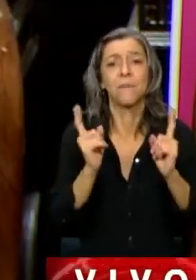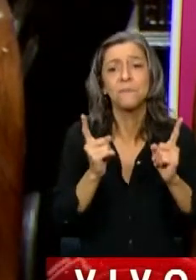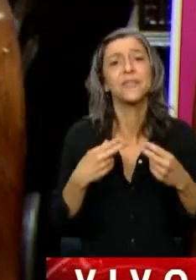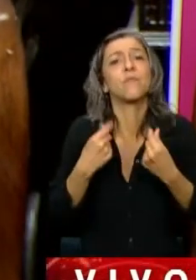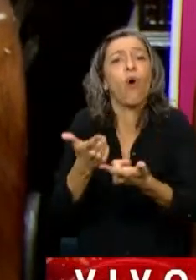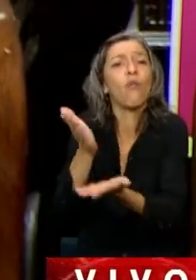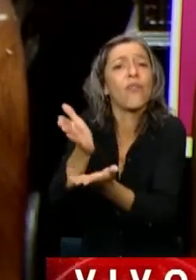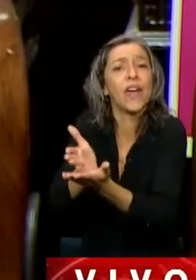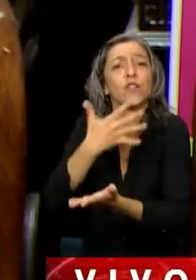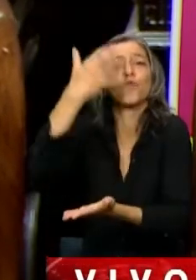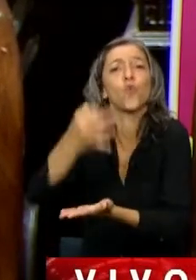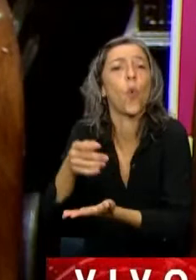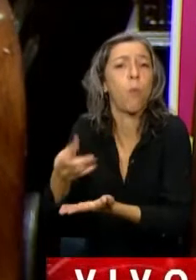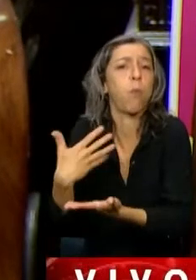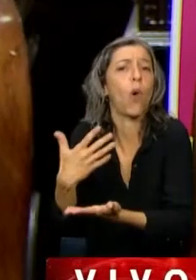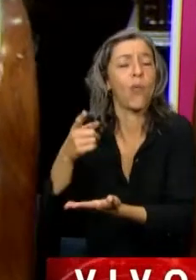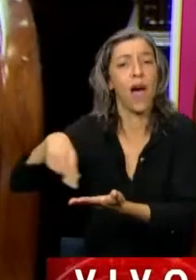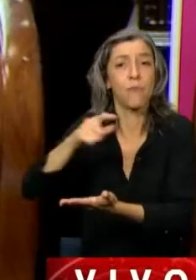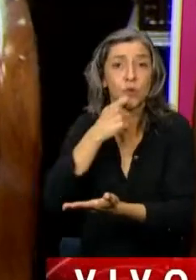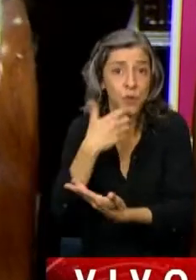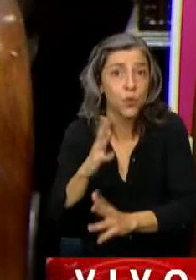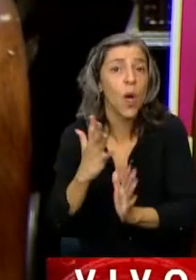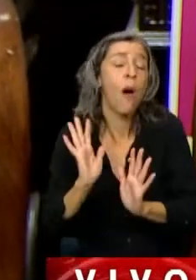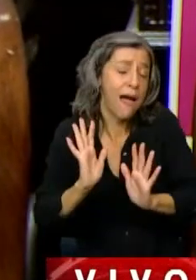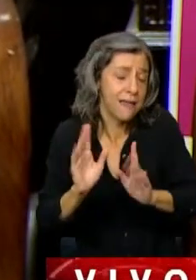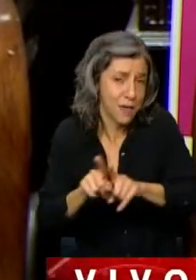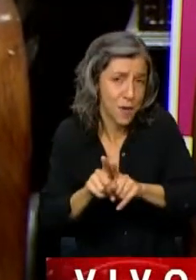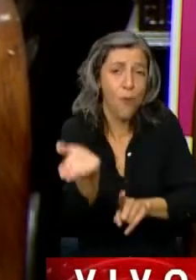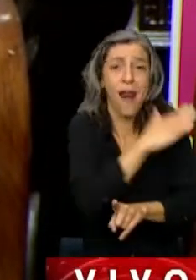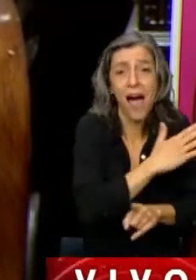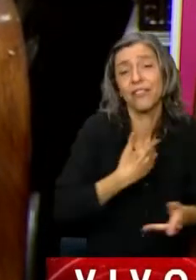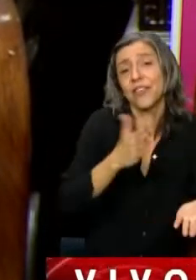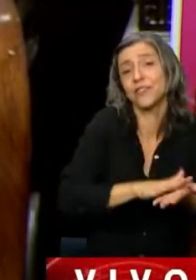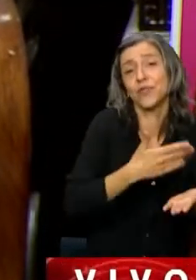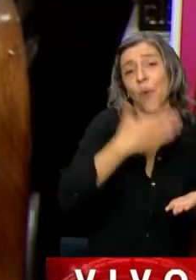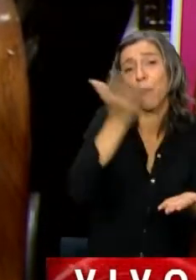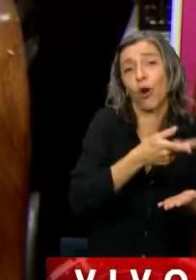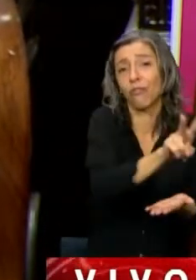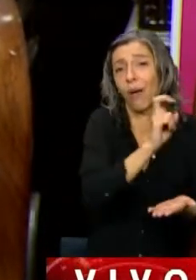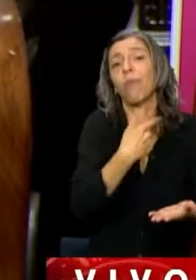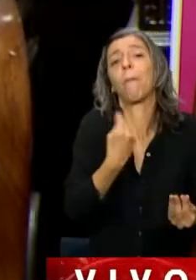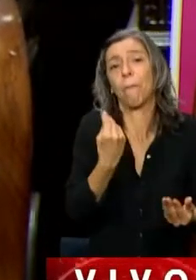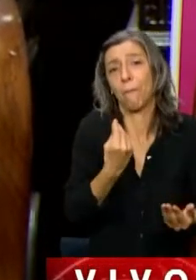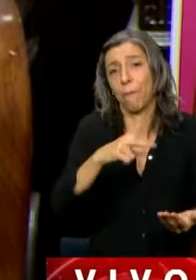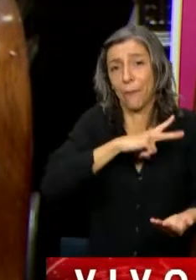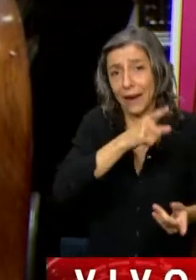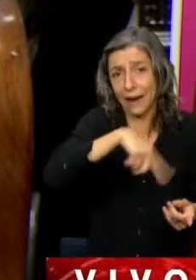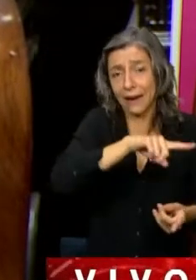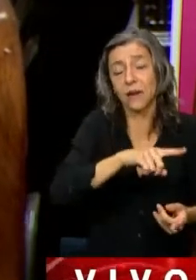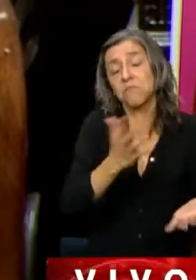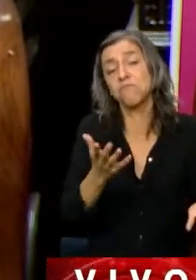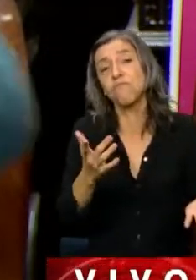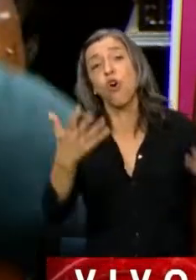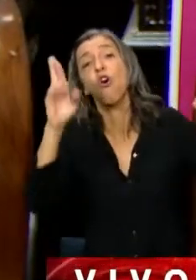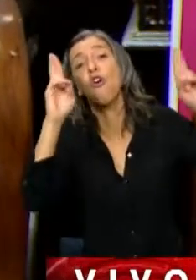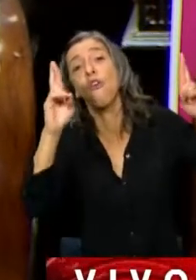con mecanismos como el aporte a grandes fortunas u otros, a lo mejor lo podemos entender mejor. A lo